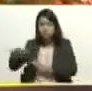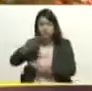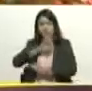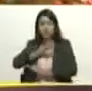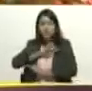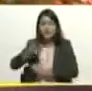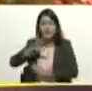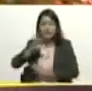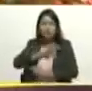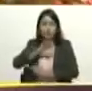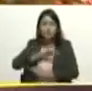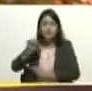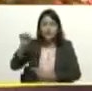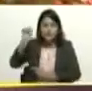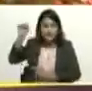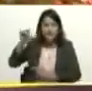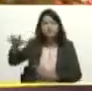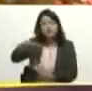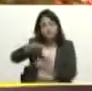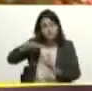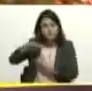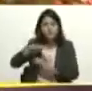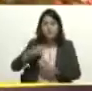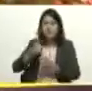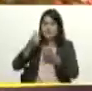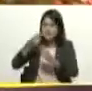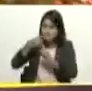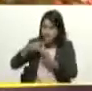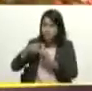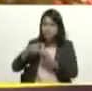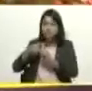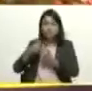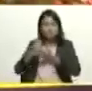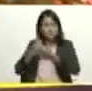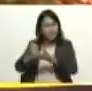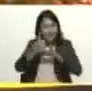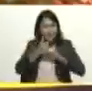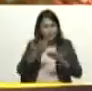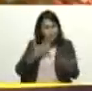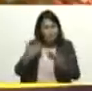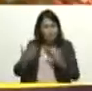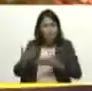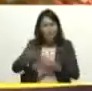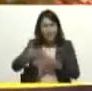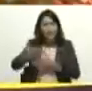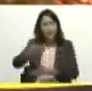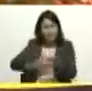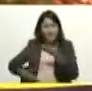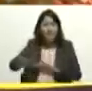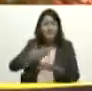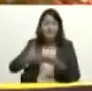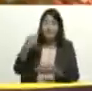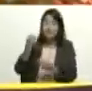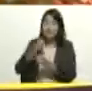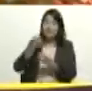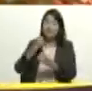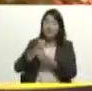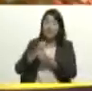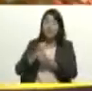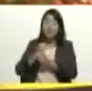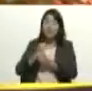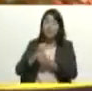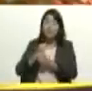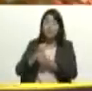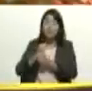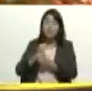del bien común, de la honestidad, de la solidaridad, del compartir, del trabajo, de la cultura del